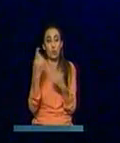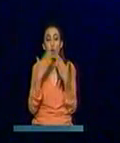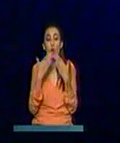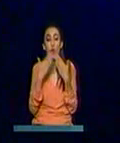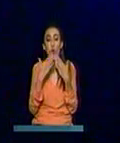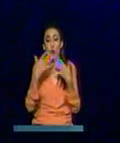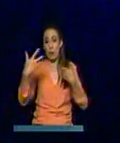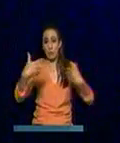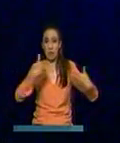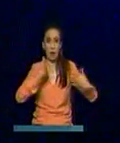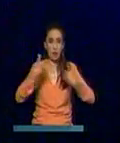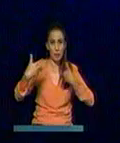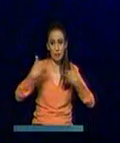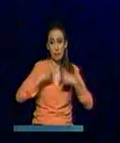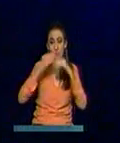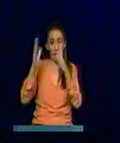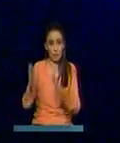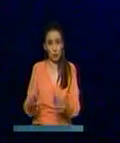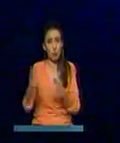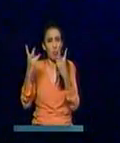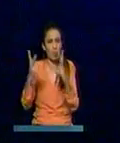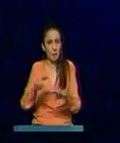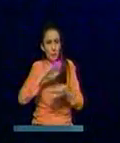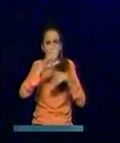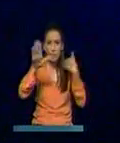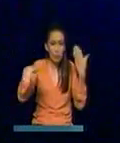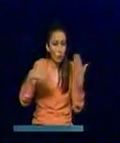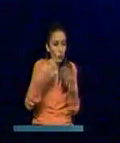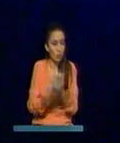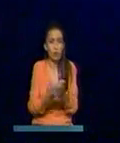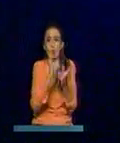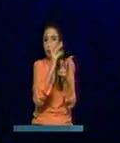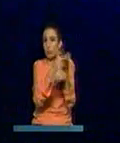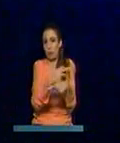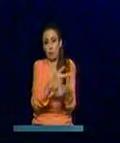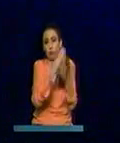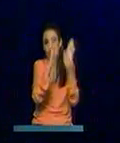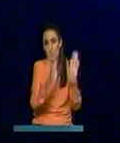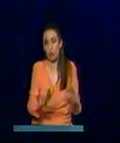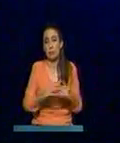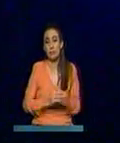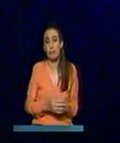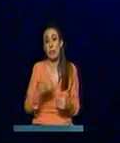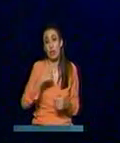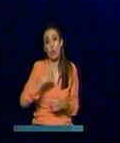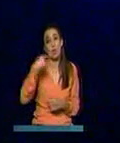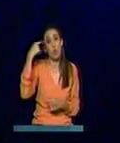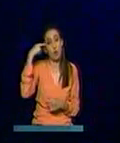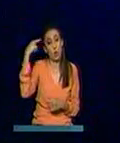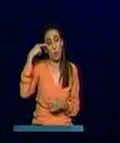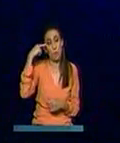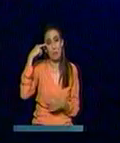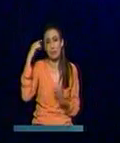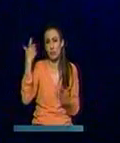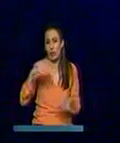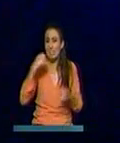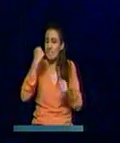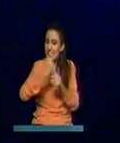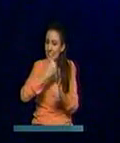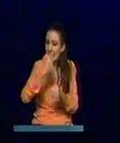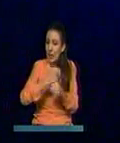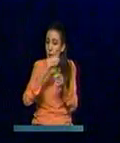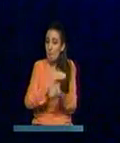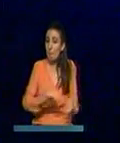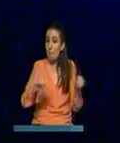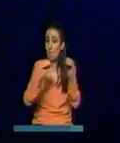los artesanos, de la cervecería artesanal, sino de todos los sectores productivos. Ajá. Y creo que es el caballo de batalla de esta ley,